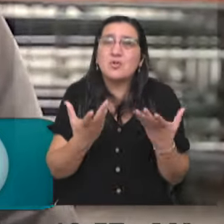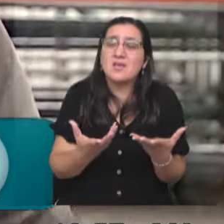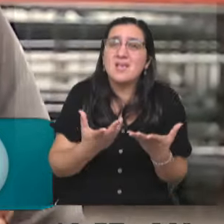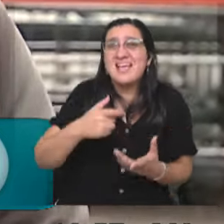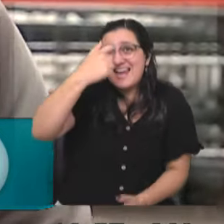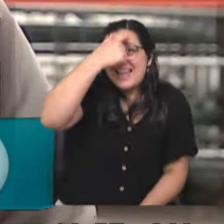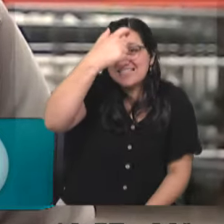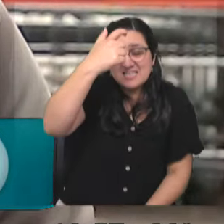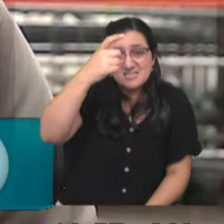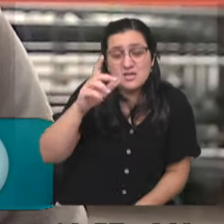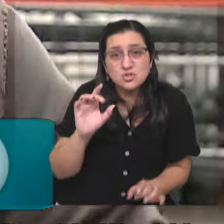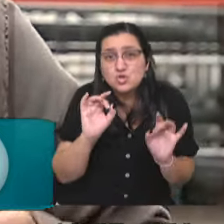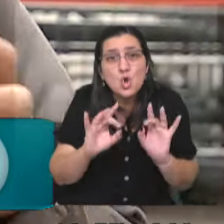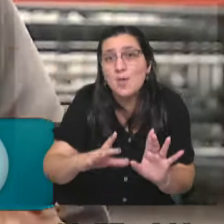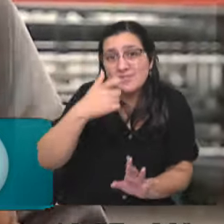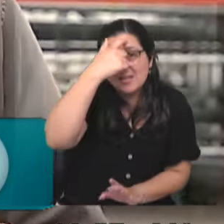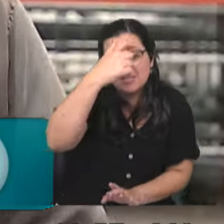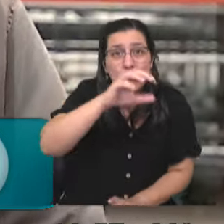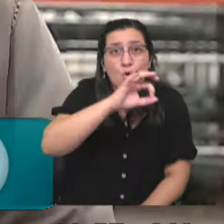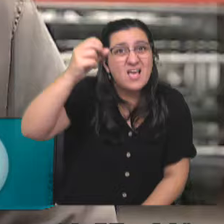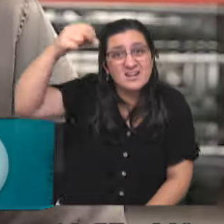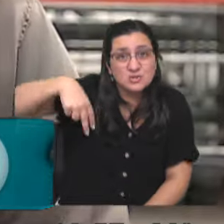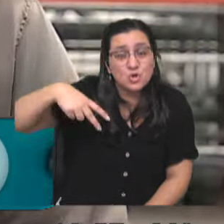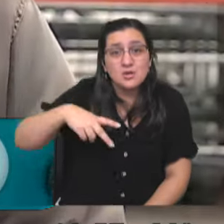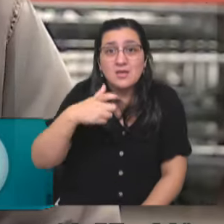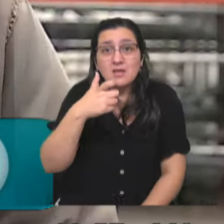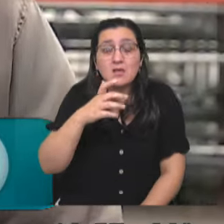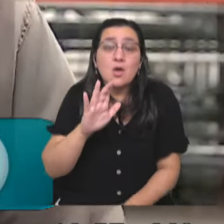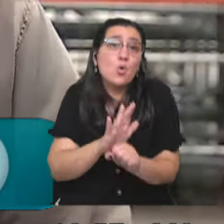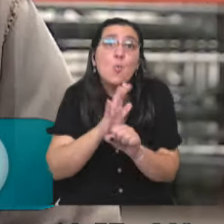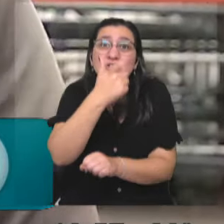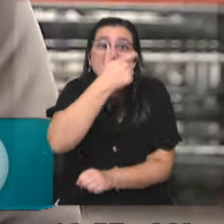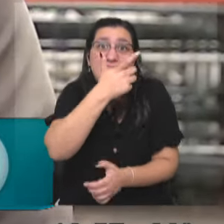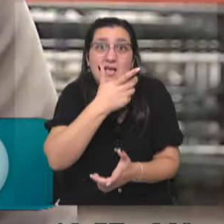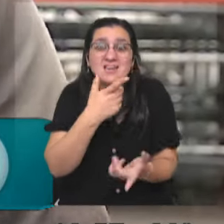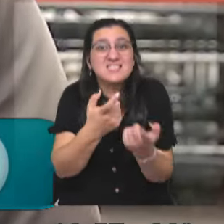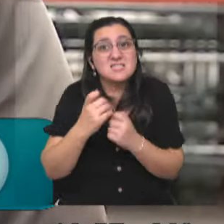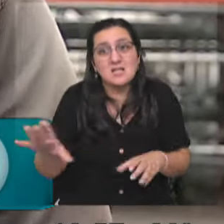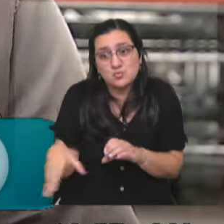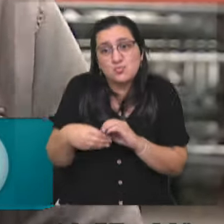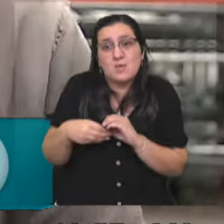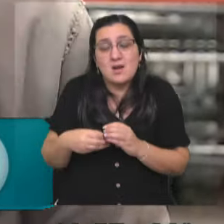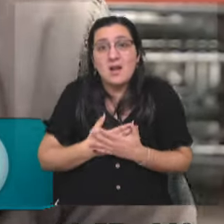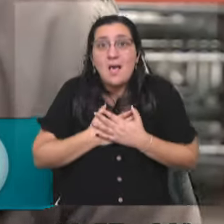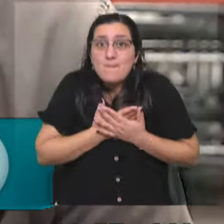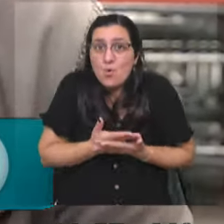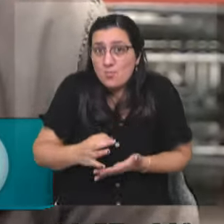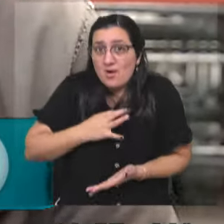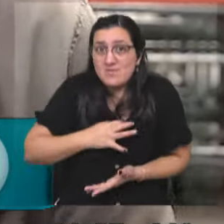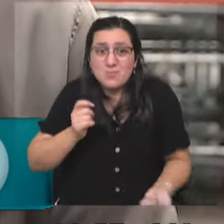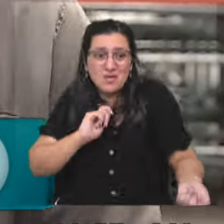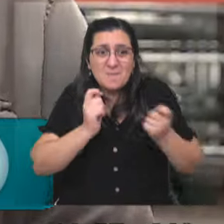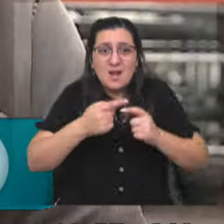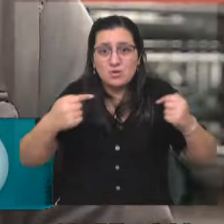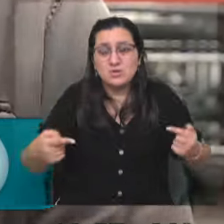la ciencia por sí sola y la razón por sí sola es ciega si no le colocamos el amor por la vida y por cambiar las